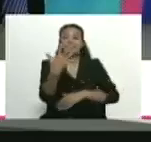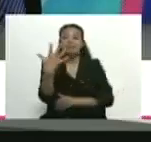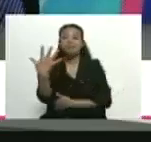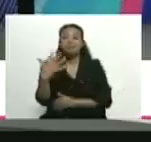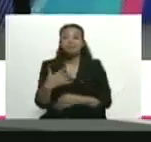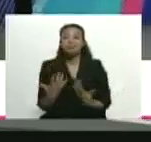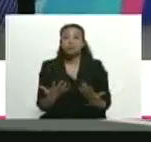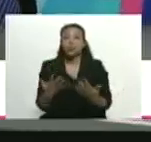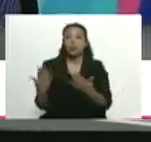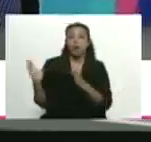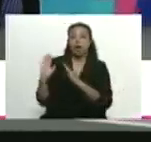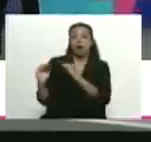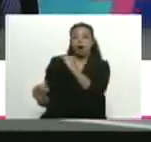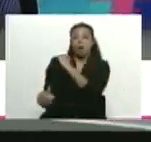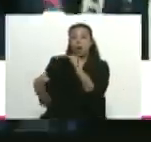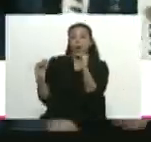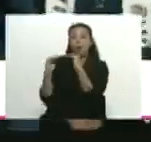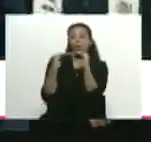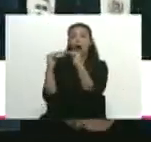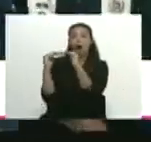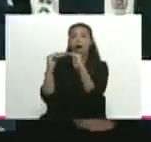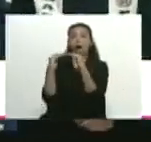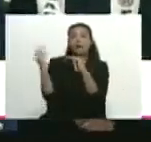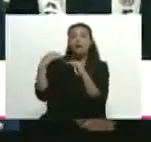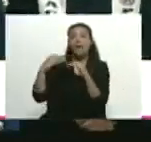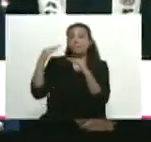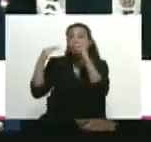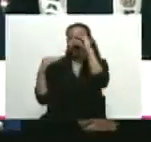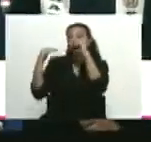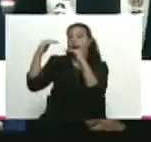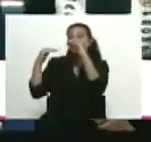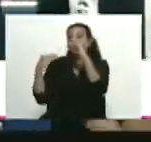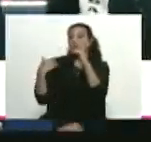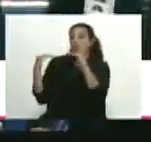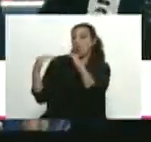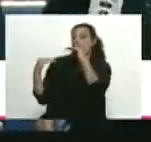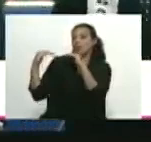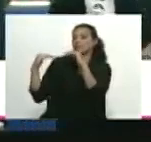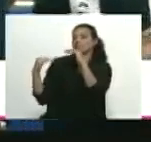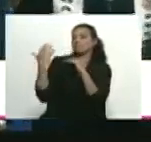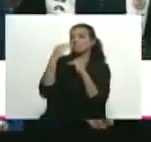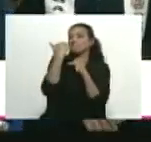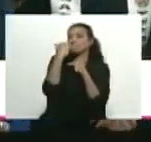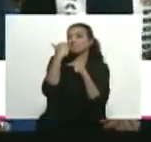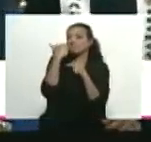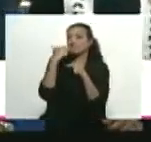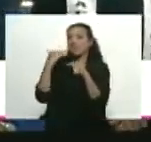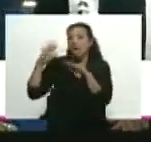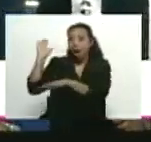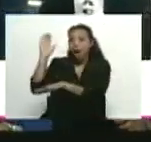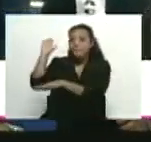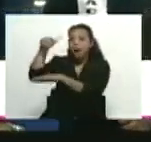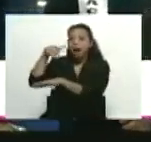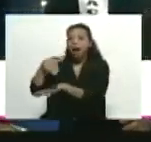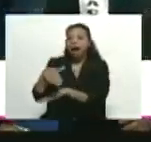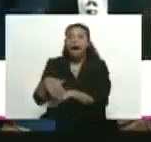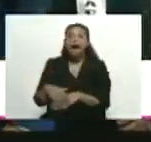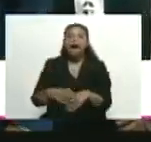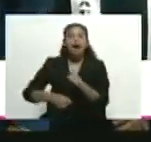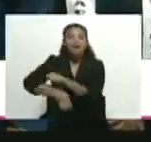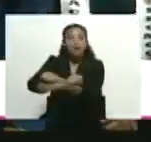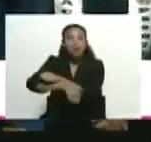mío. Mira, Daniel y yo, ¿quién es más alto? ¿Ah? ¿Y juegas básquet? Fútbol.